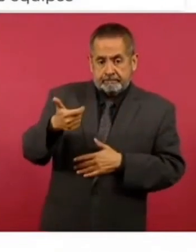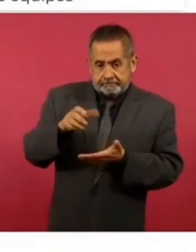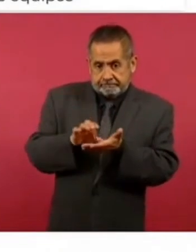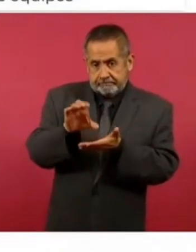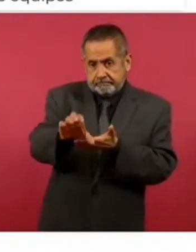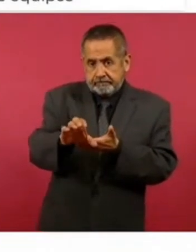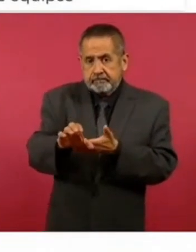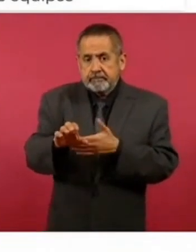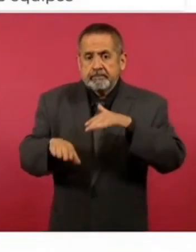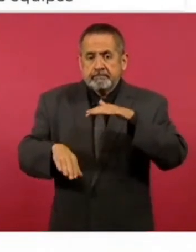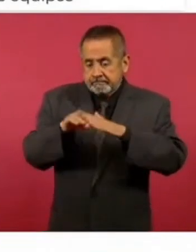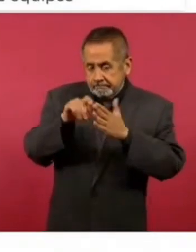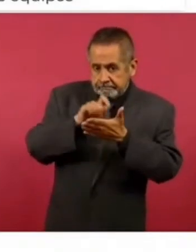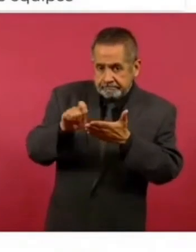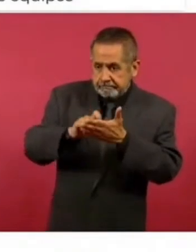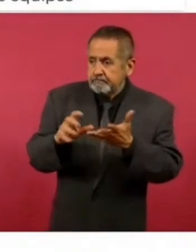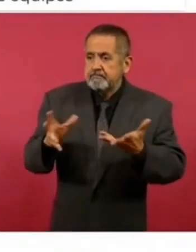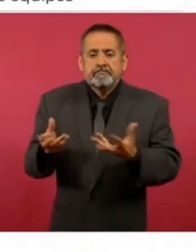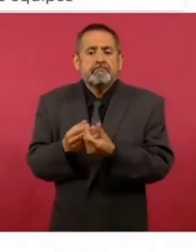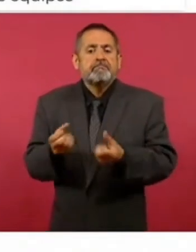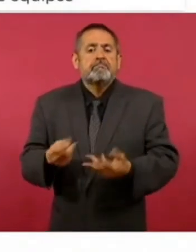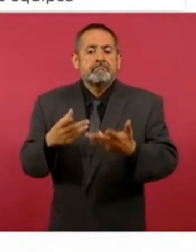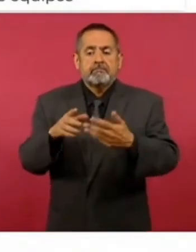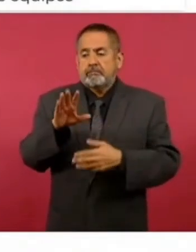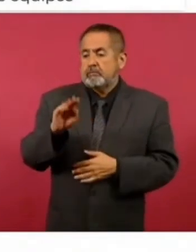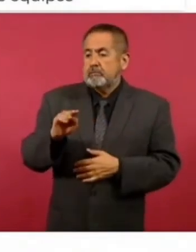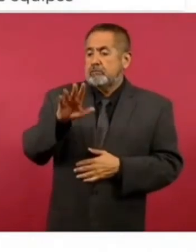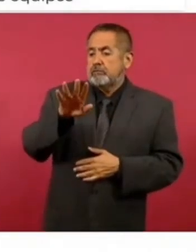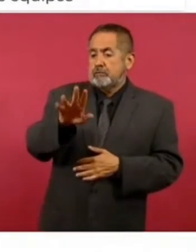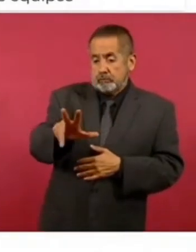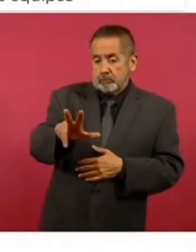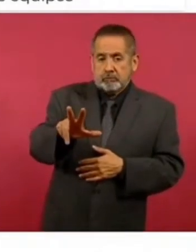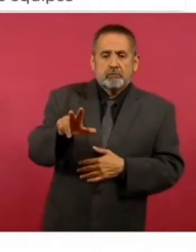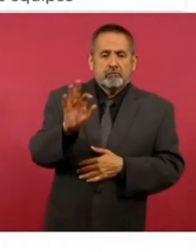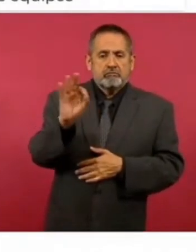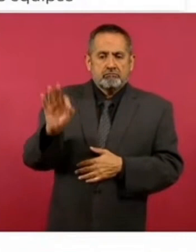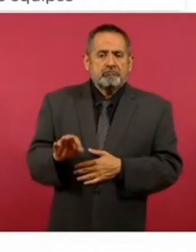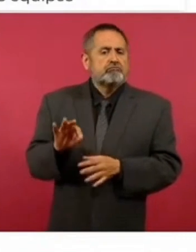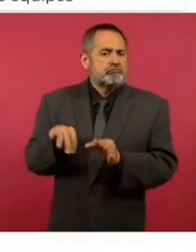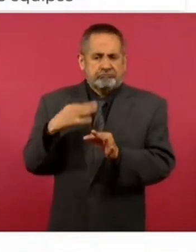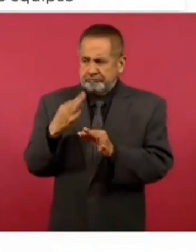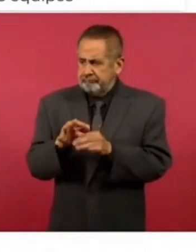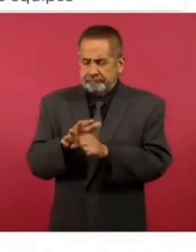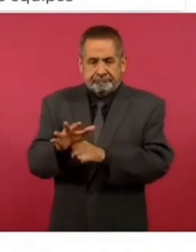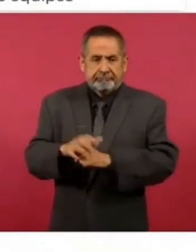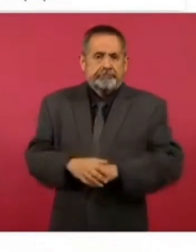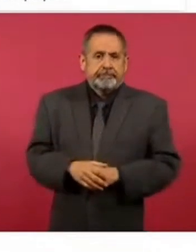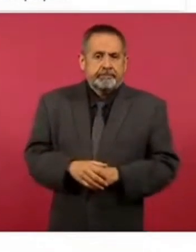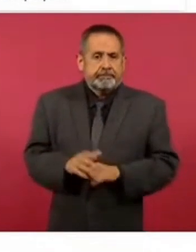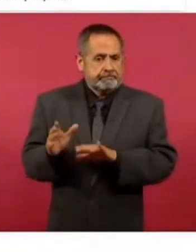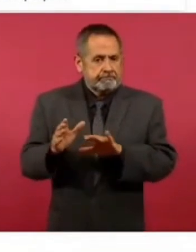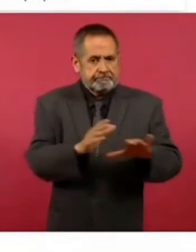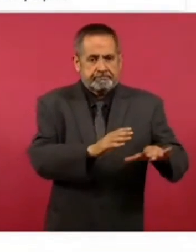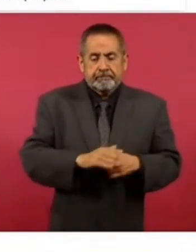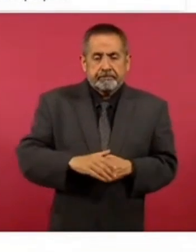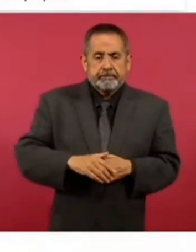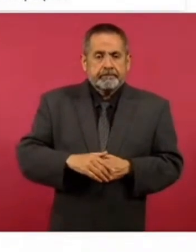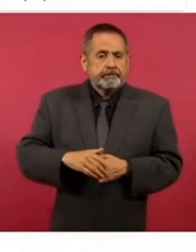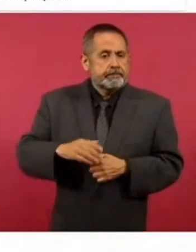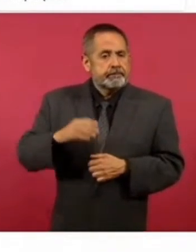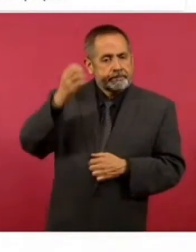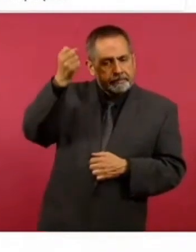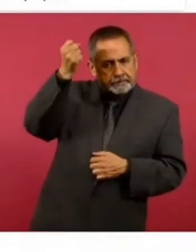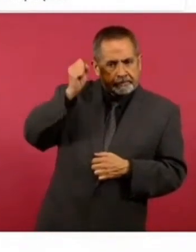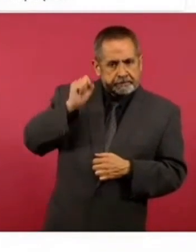el abasto de medicamentos se está registrando ya un 98%. En el siguiente estado vemos a Sinaloa, donde se operan